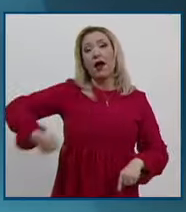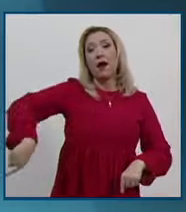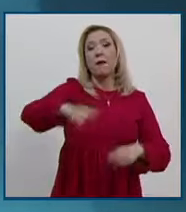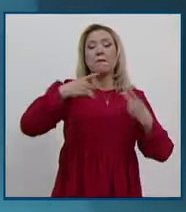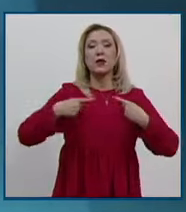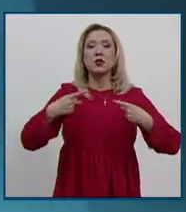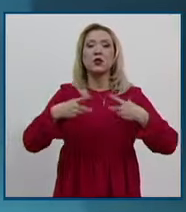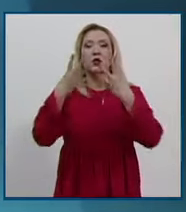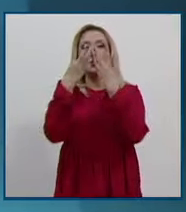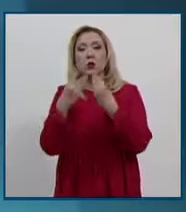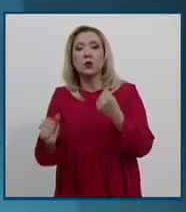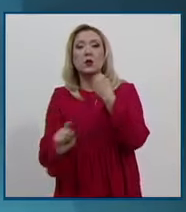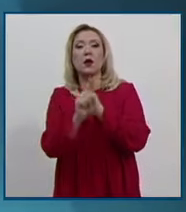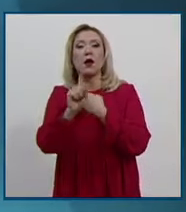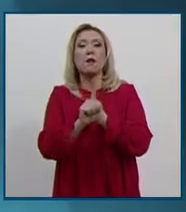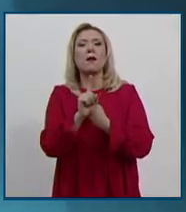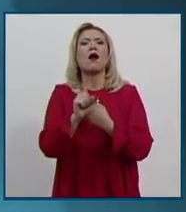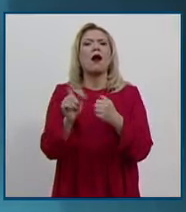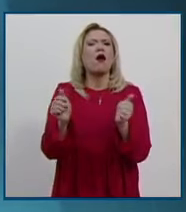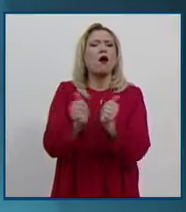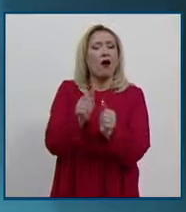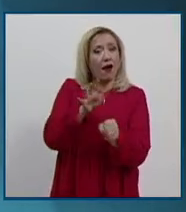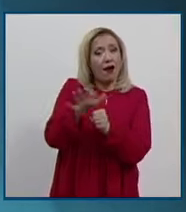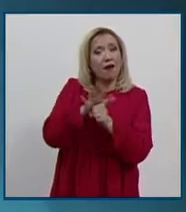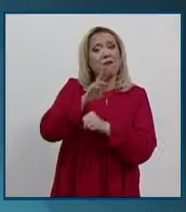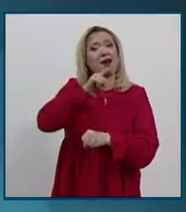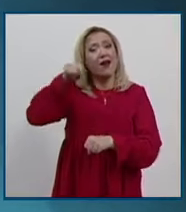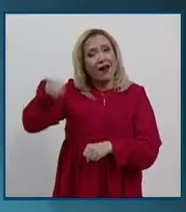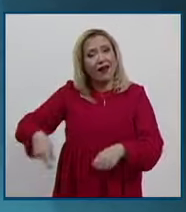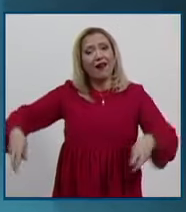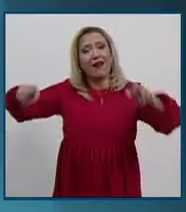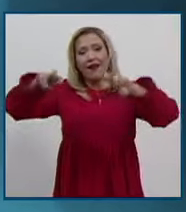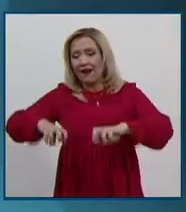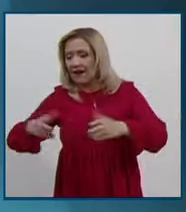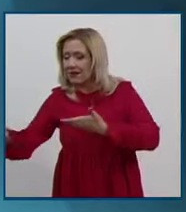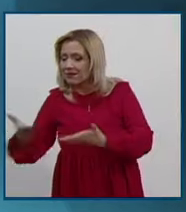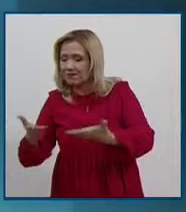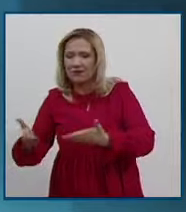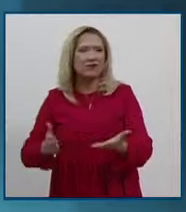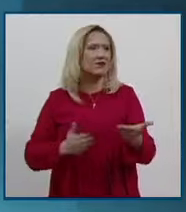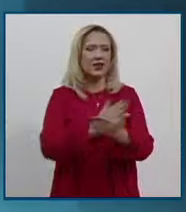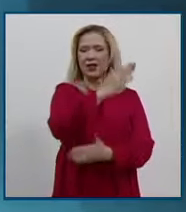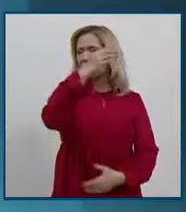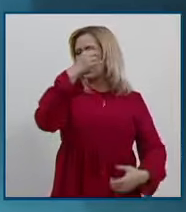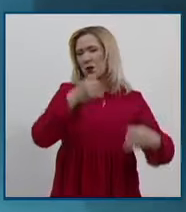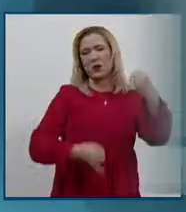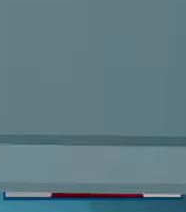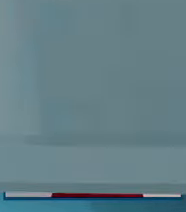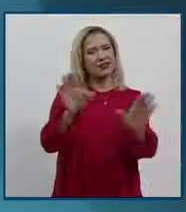resuelvan sus conflictos a través de estos medios sin necesidad de llegar a